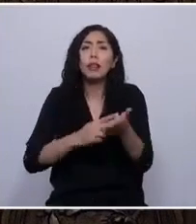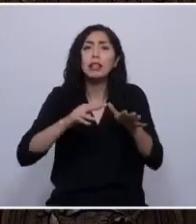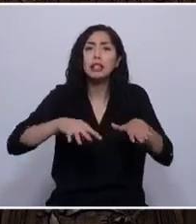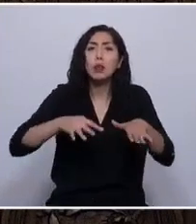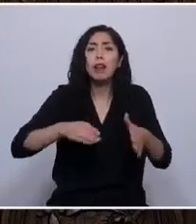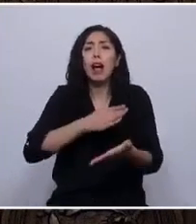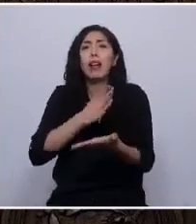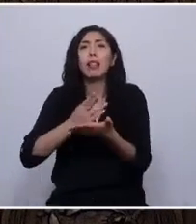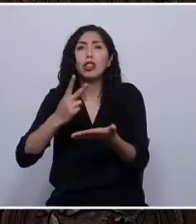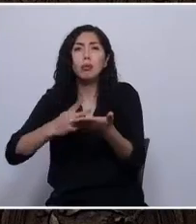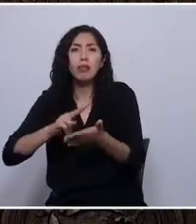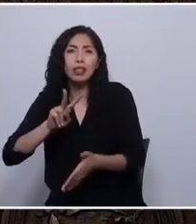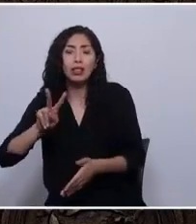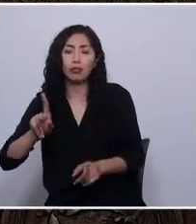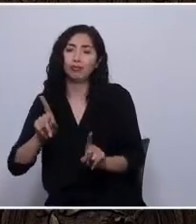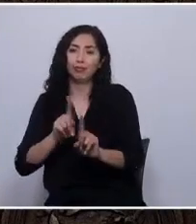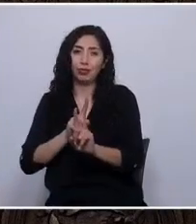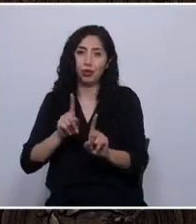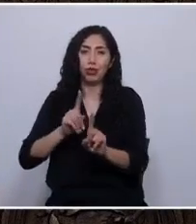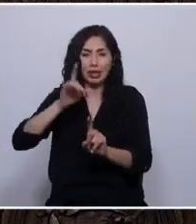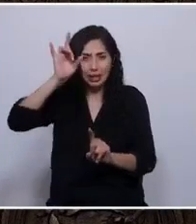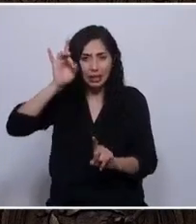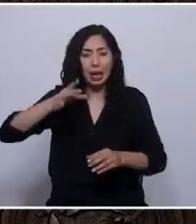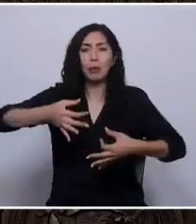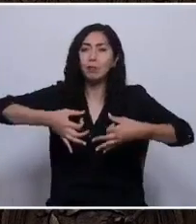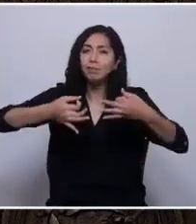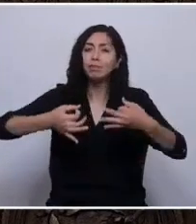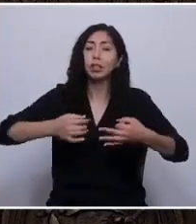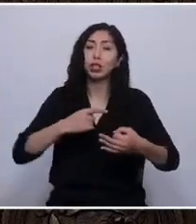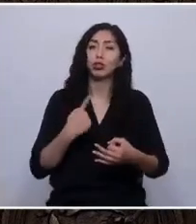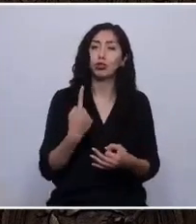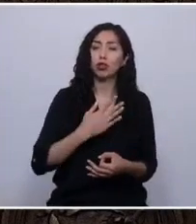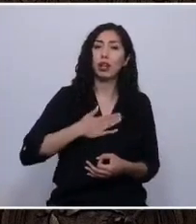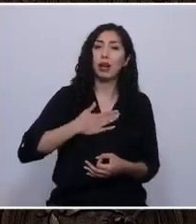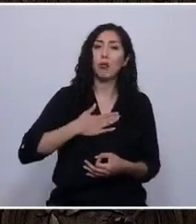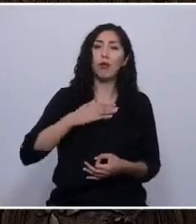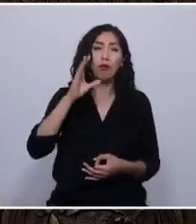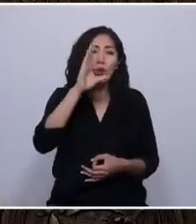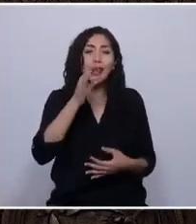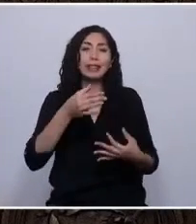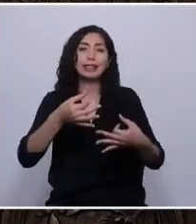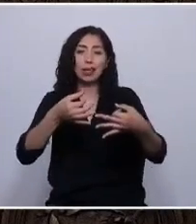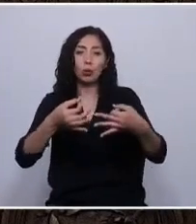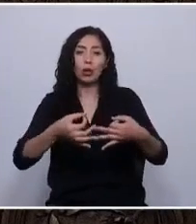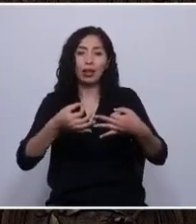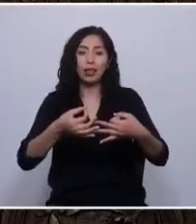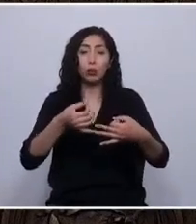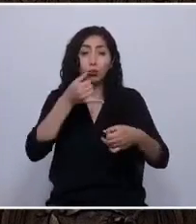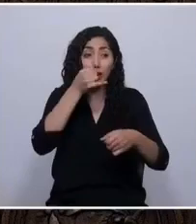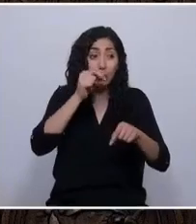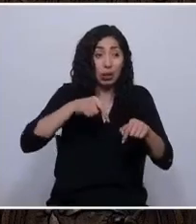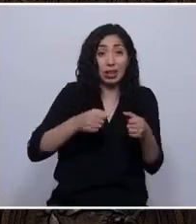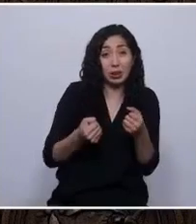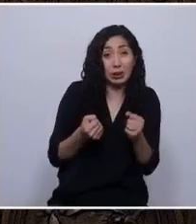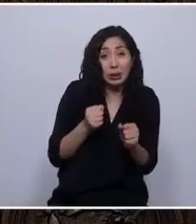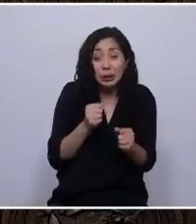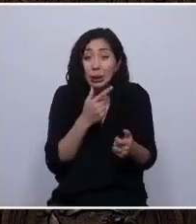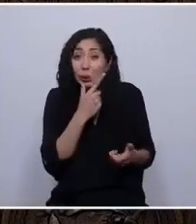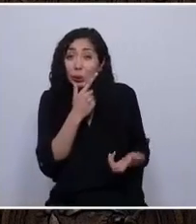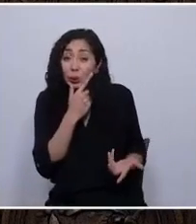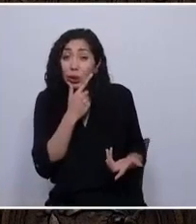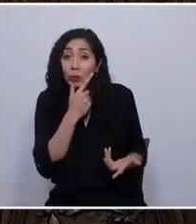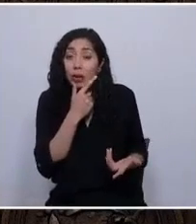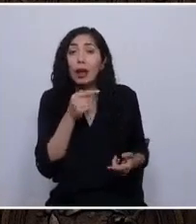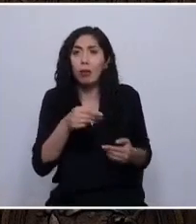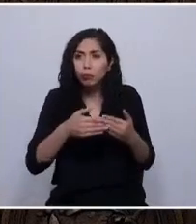2022. Que sepan y tengan la certeza de que buscamos generar seguridad en un tiempo de incertidumbre, para que ellos después puedan